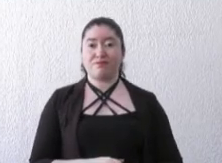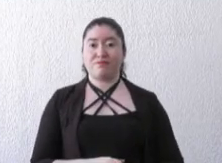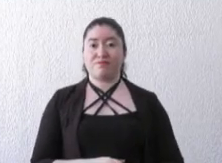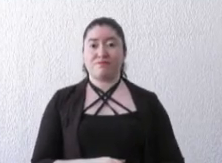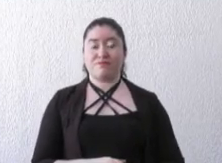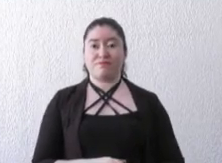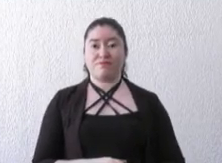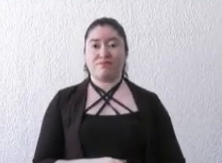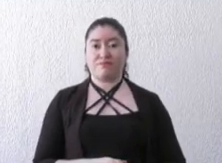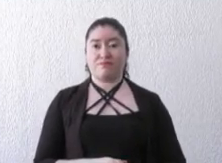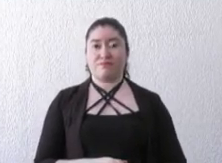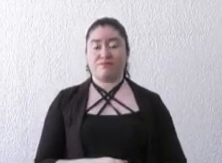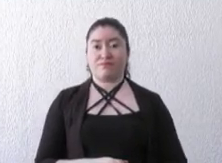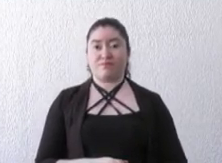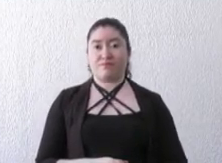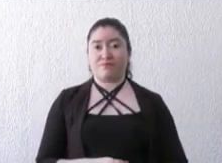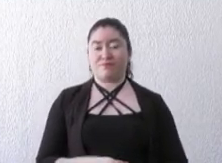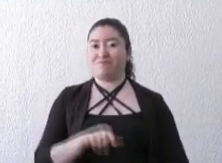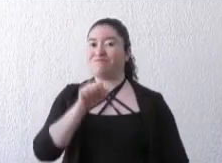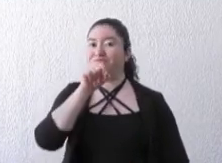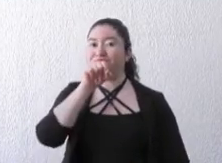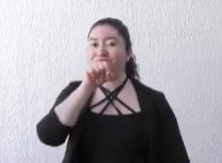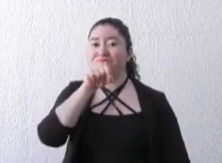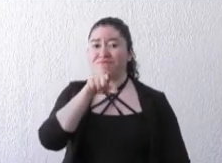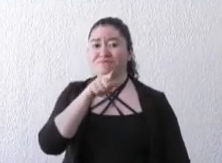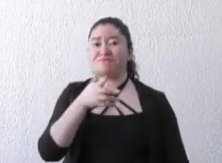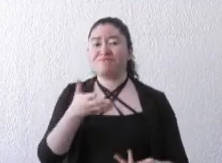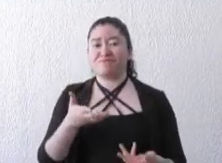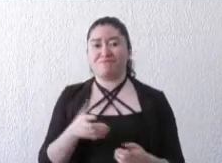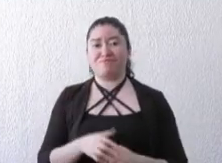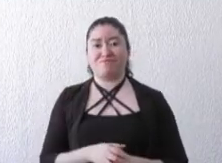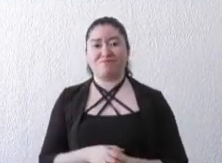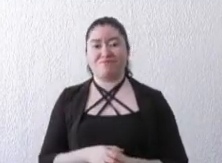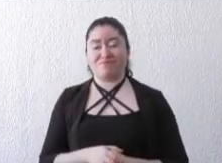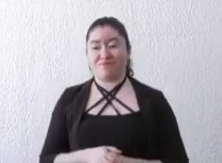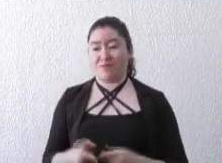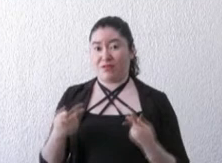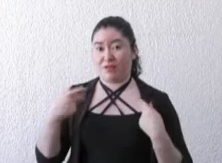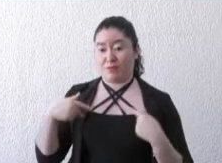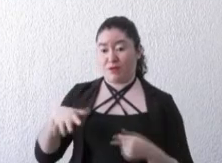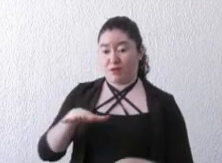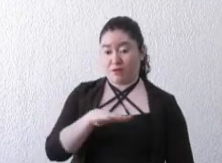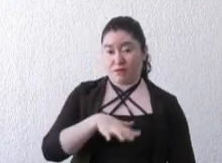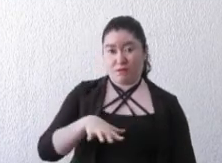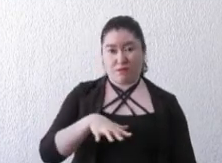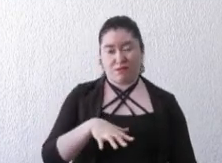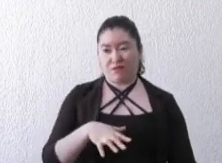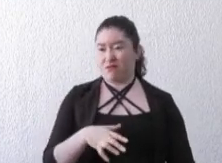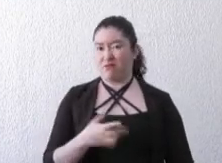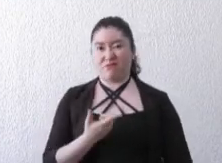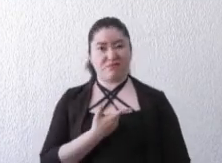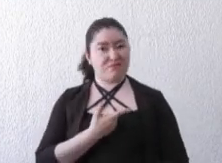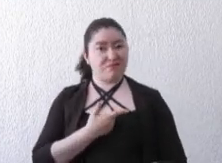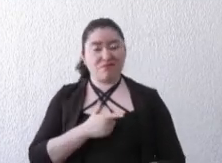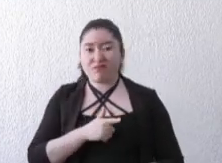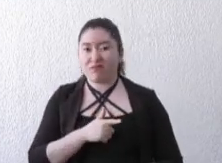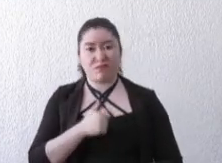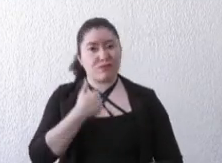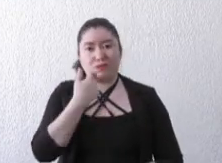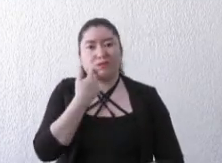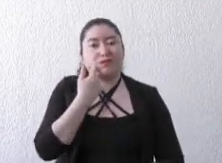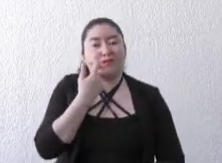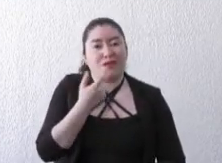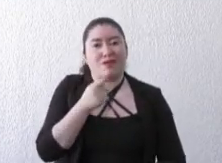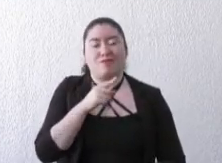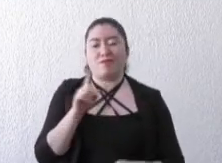y bajo también el descontento de la ciudadanía de que aquí se iba a construir